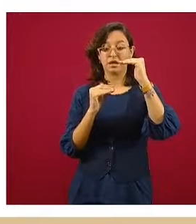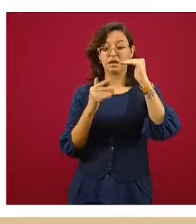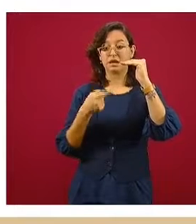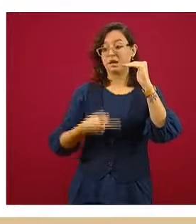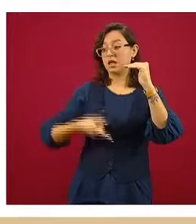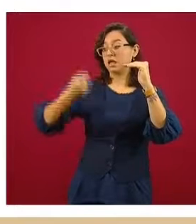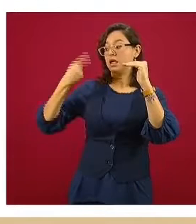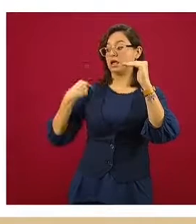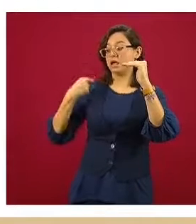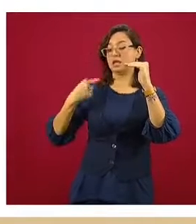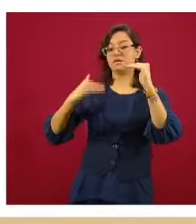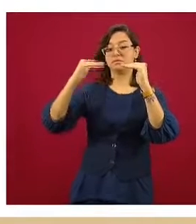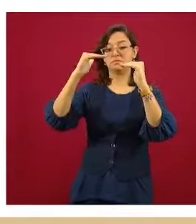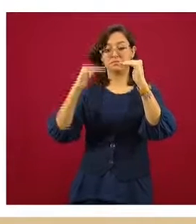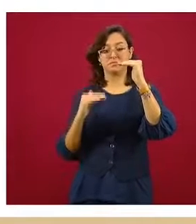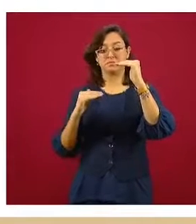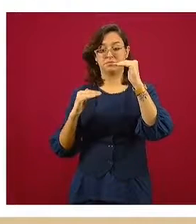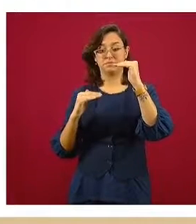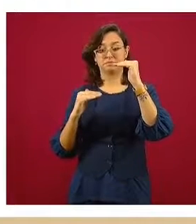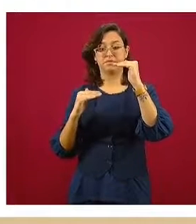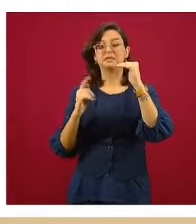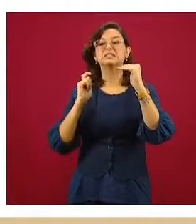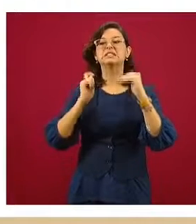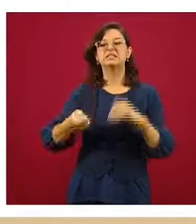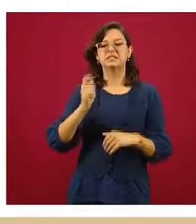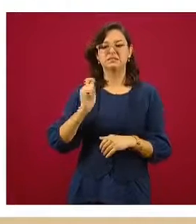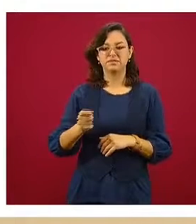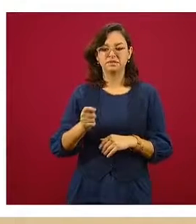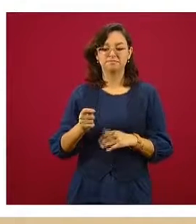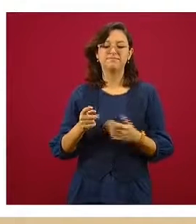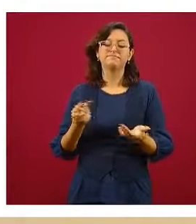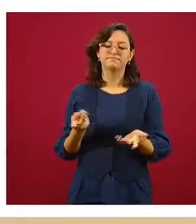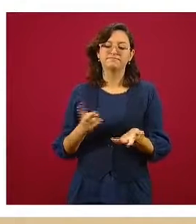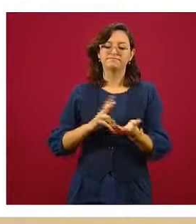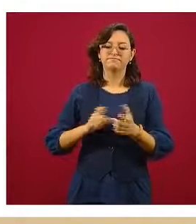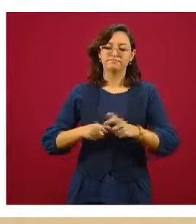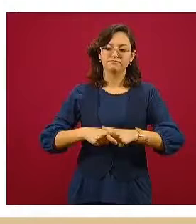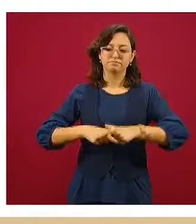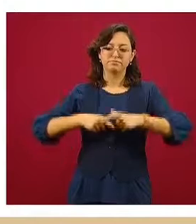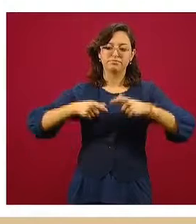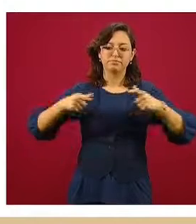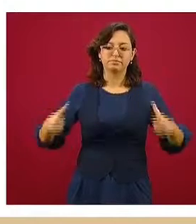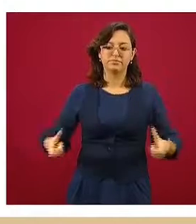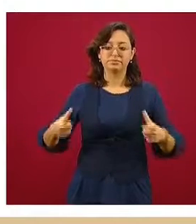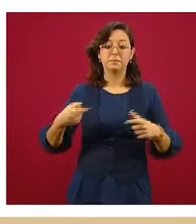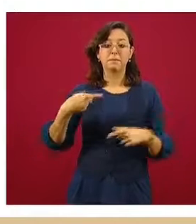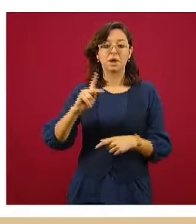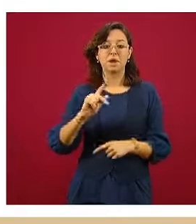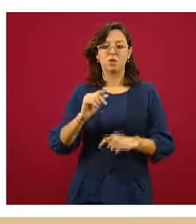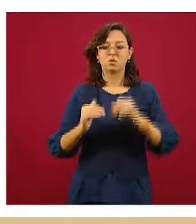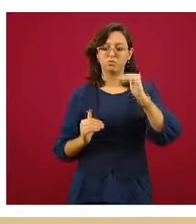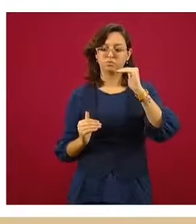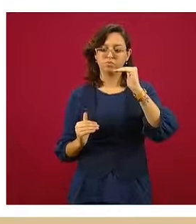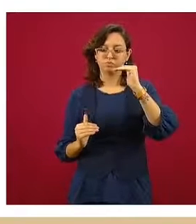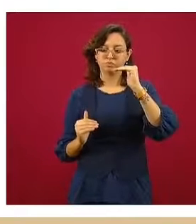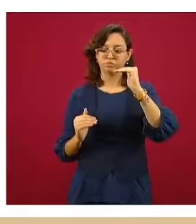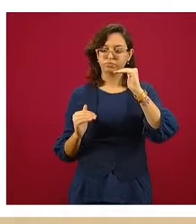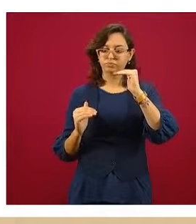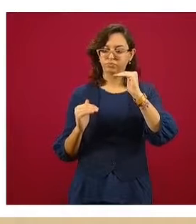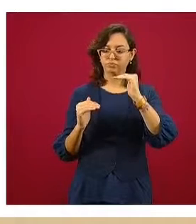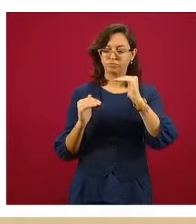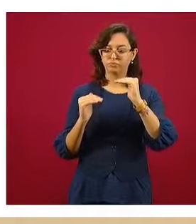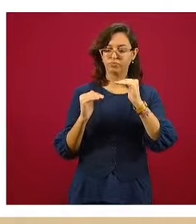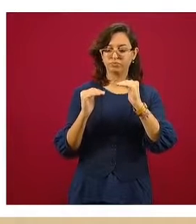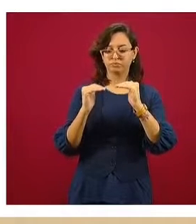quincena anterior, quiere decir que la epidemia está en crecimiento. Cuando las dos barras empiezan a tener la misma